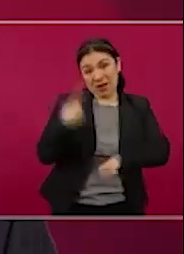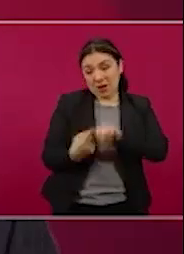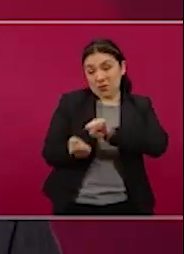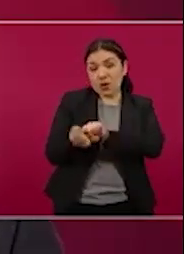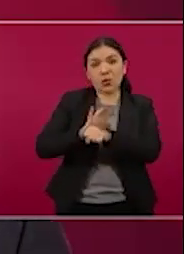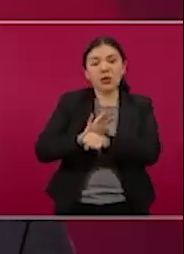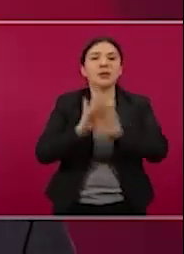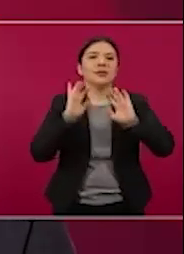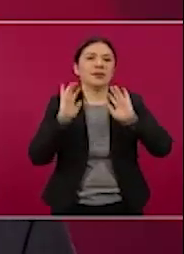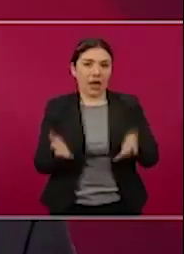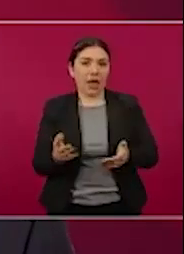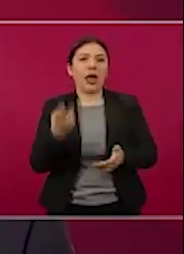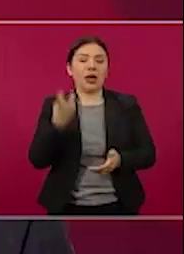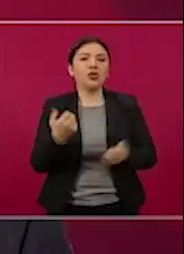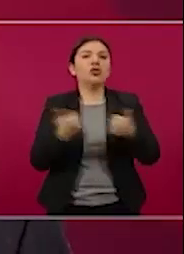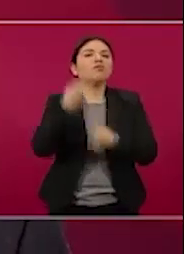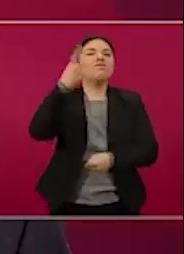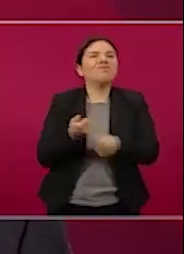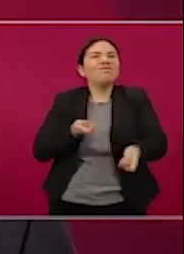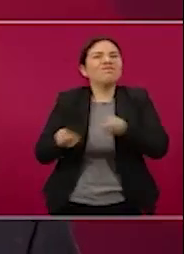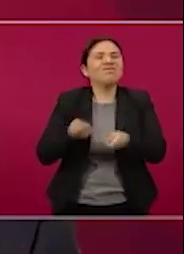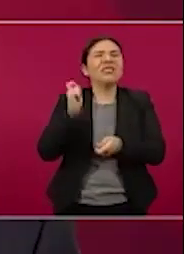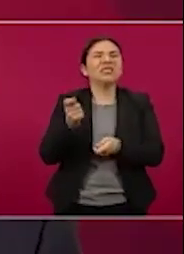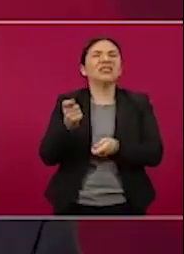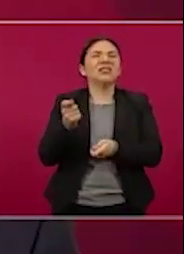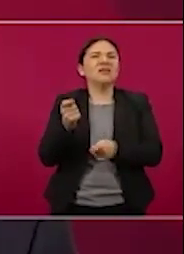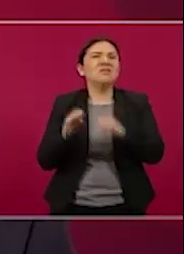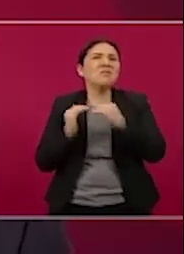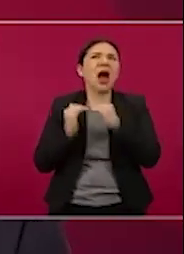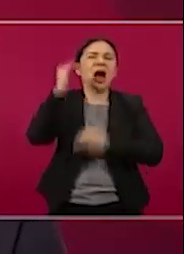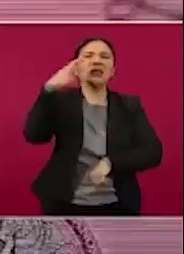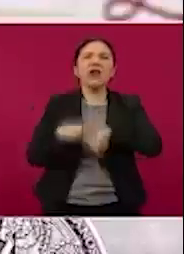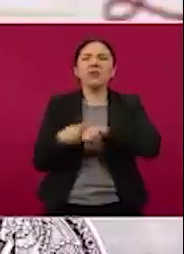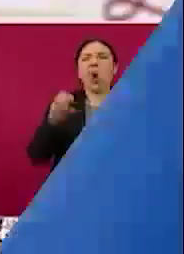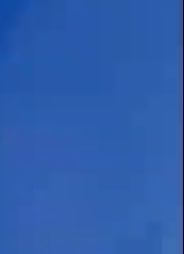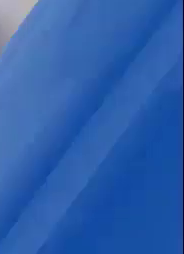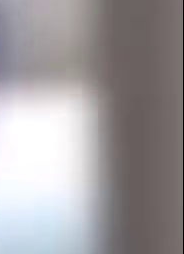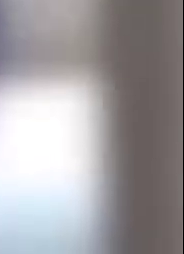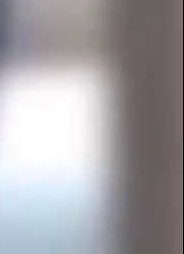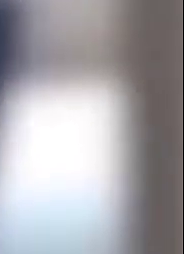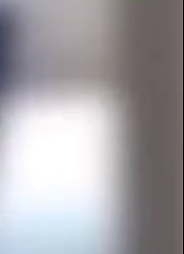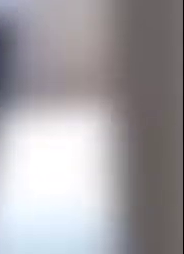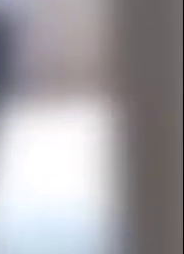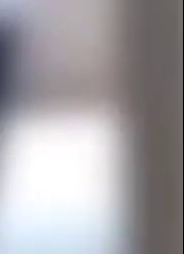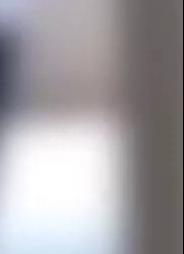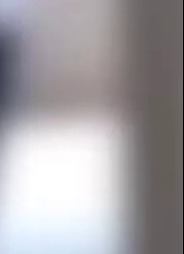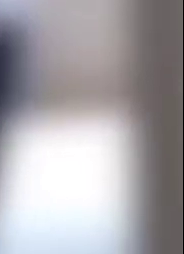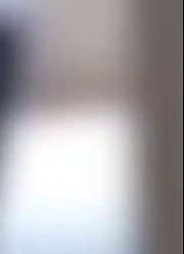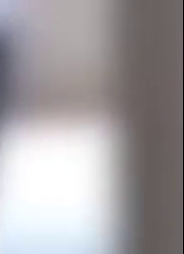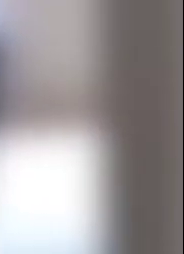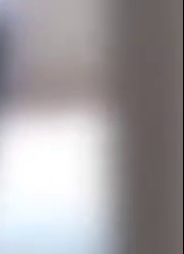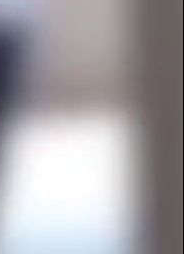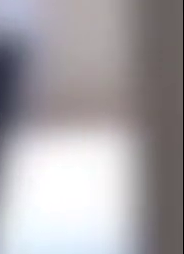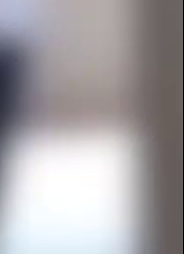López Gatell. Dominada por la variante Omicron y ya nos encontramos en la fase de descenso. Por las buenas o por las malas,